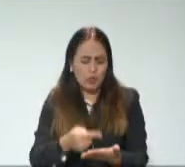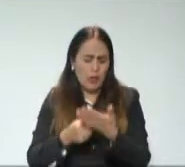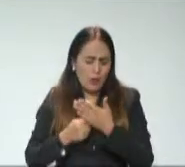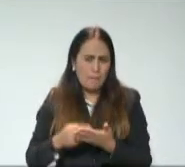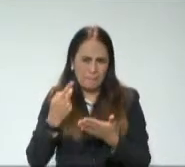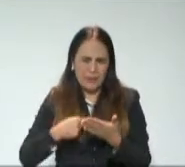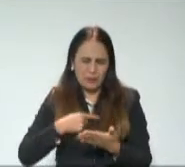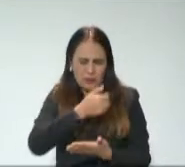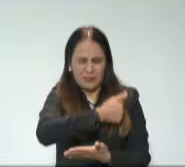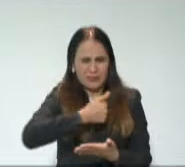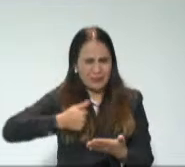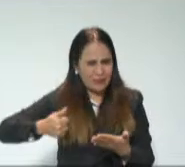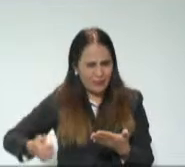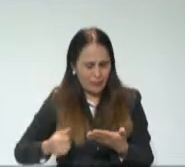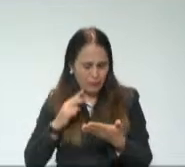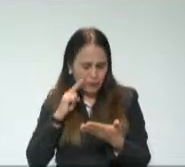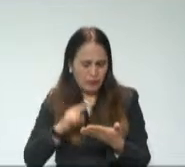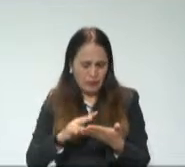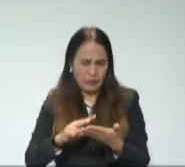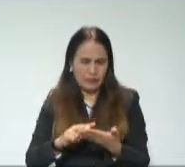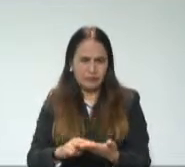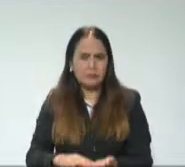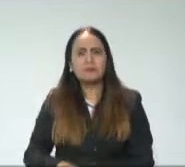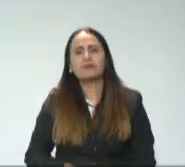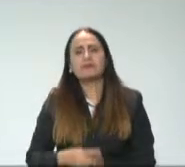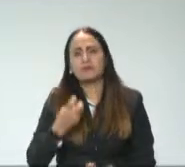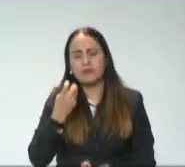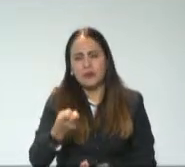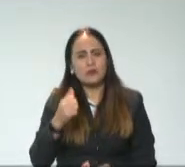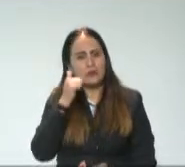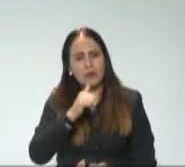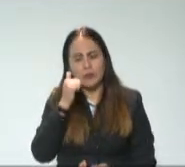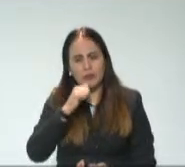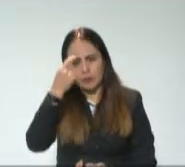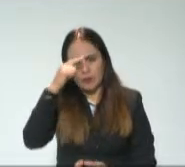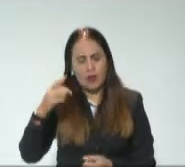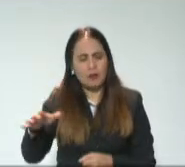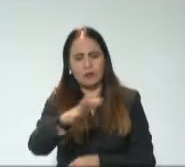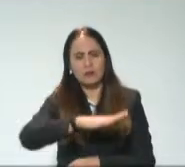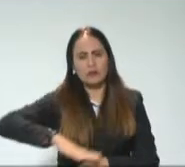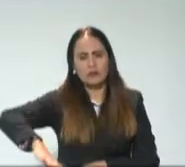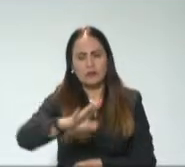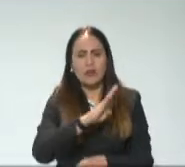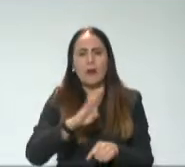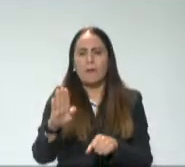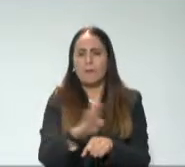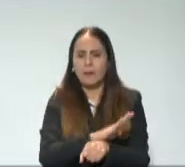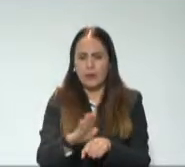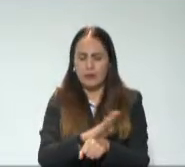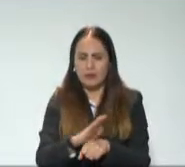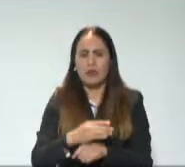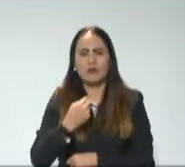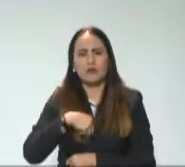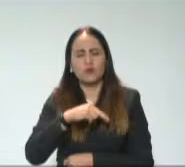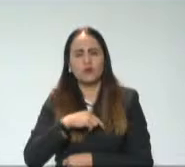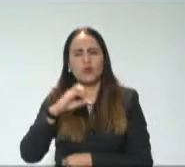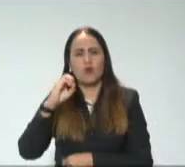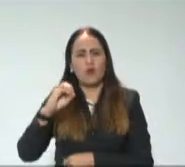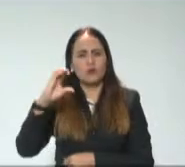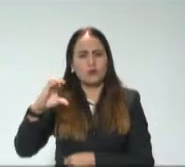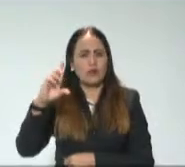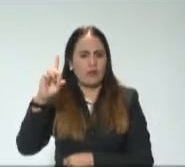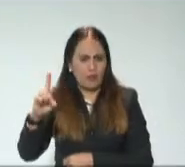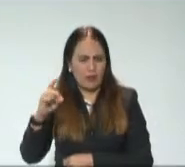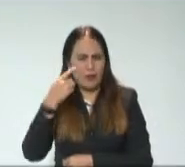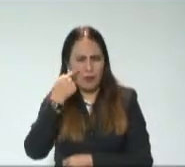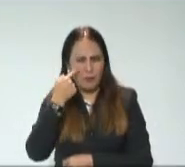población eh bajo la tutela del interés público y en eso nosotros en la ocd observamos y muy